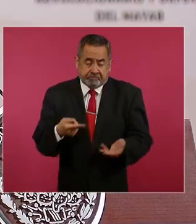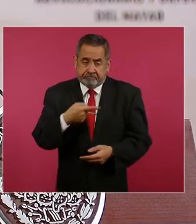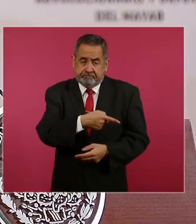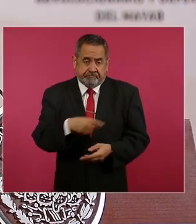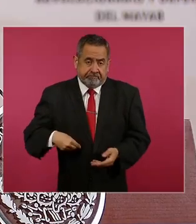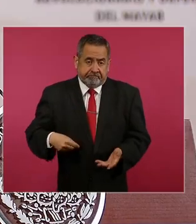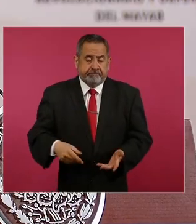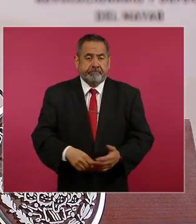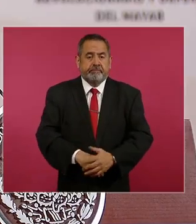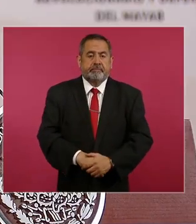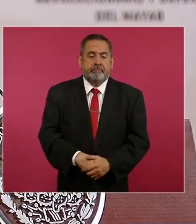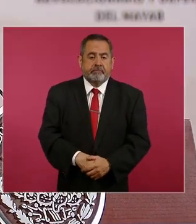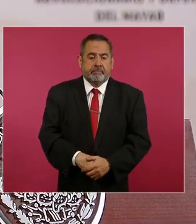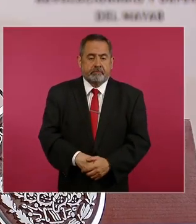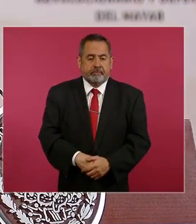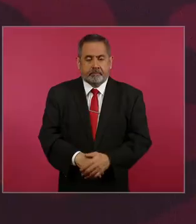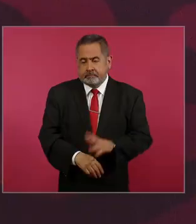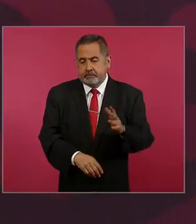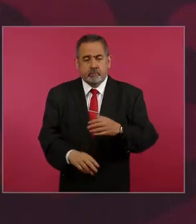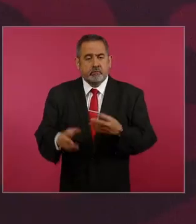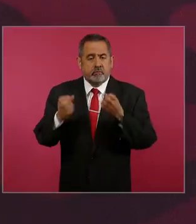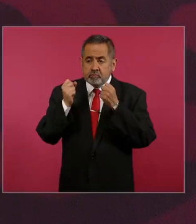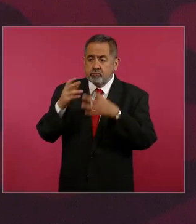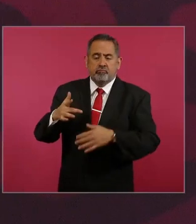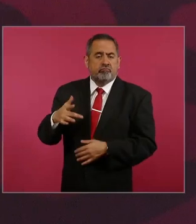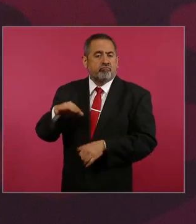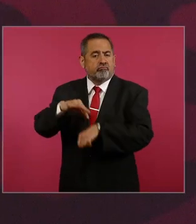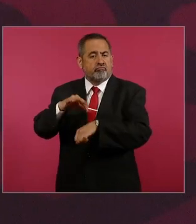no tenemos los cardiólogos